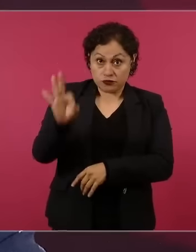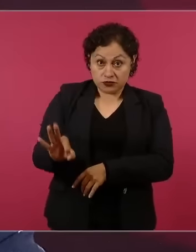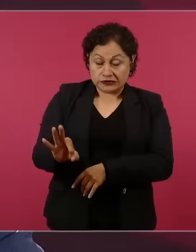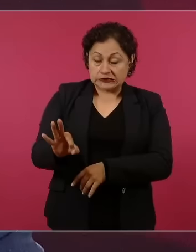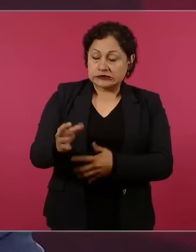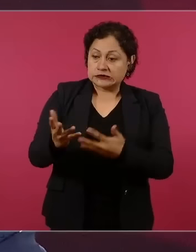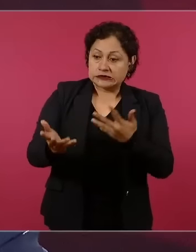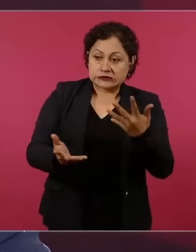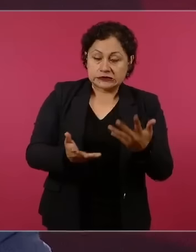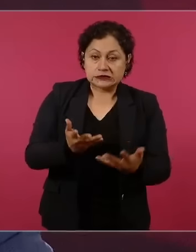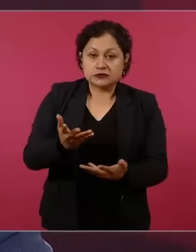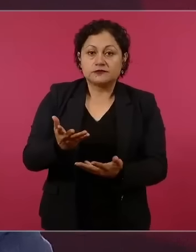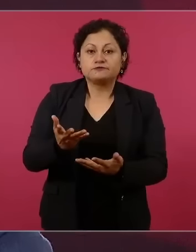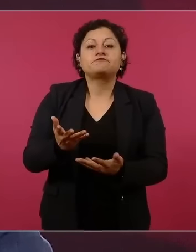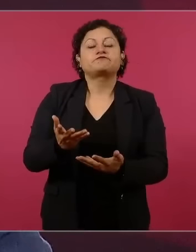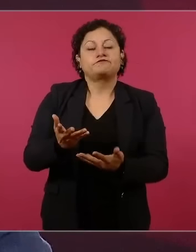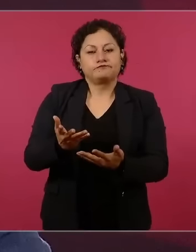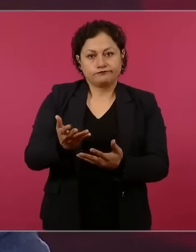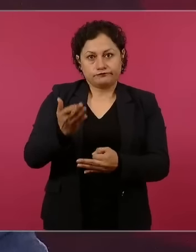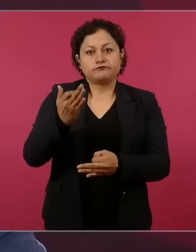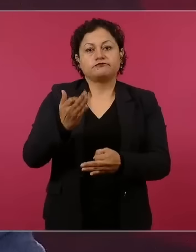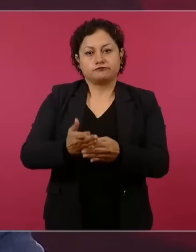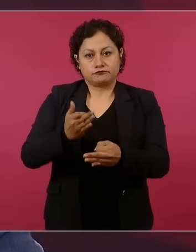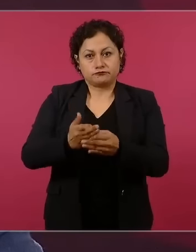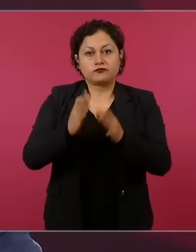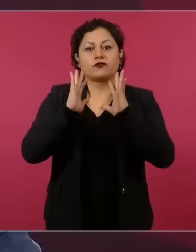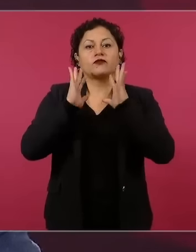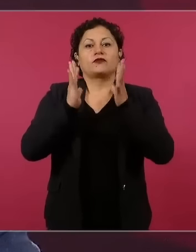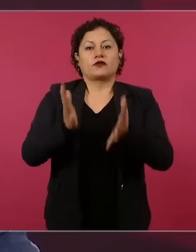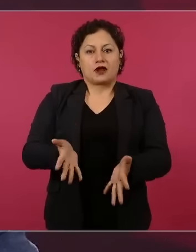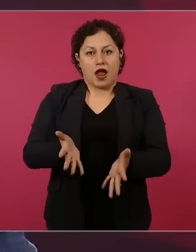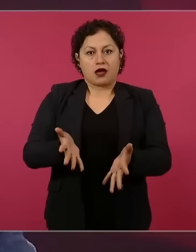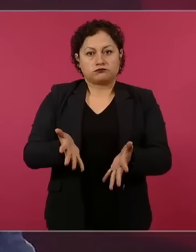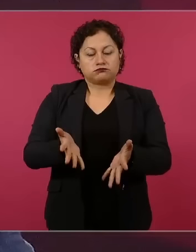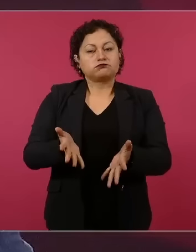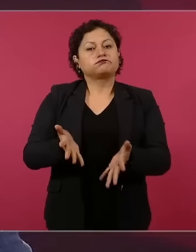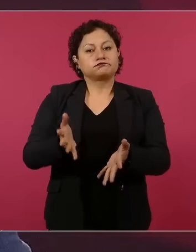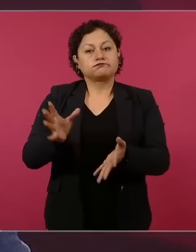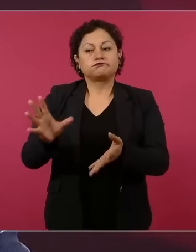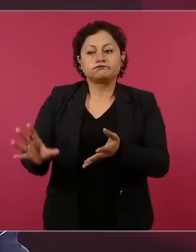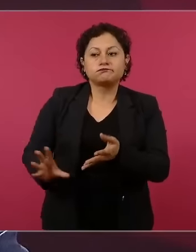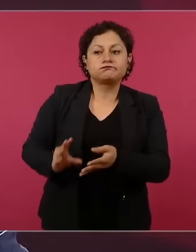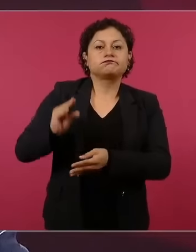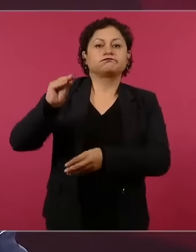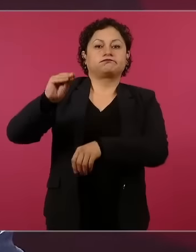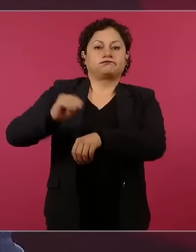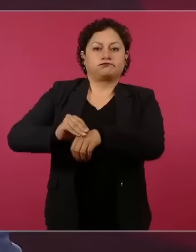resolviendo a partir del día de hoy, para que el trabajador